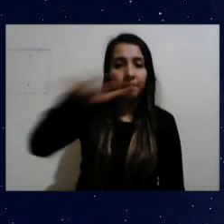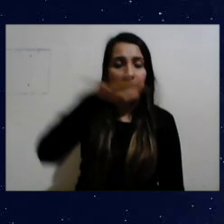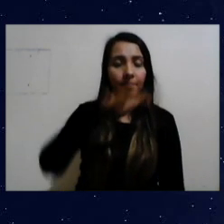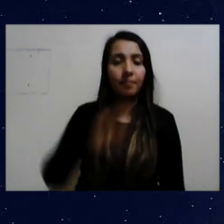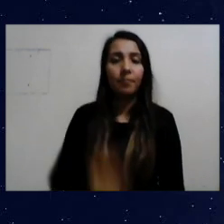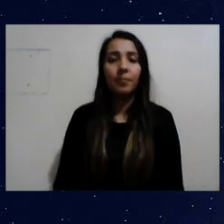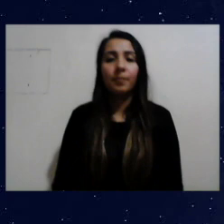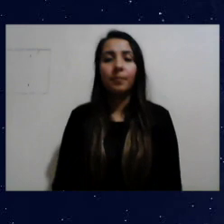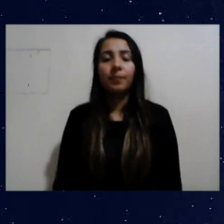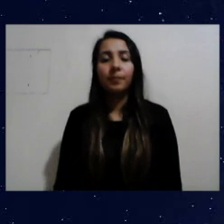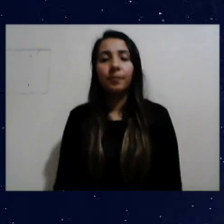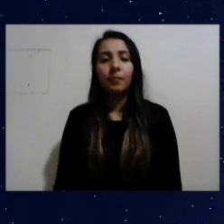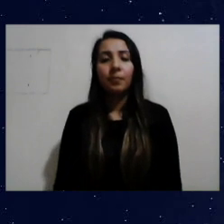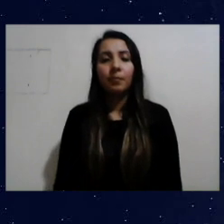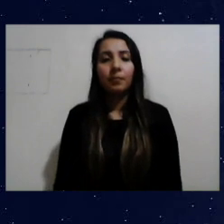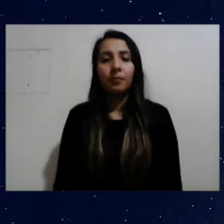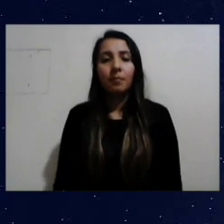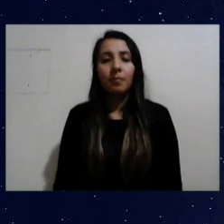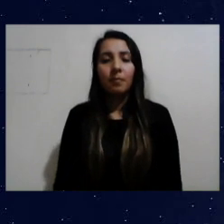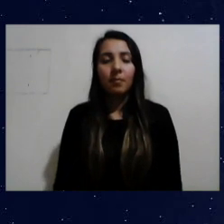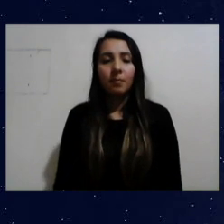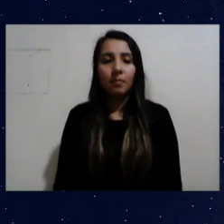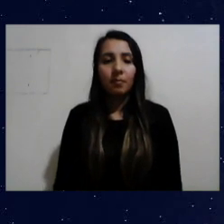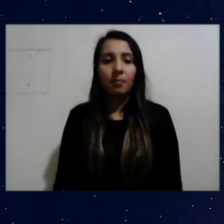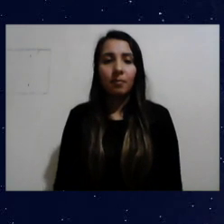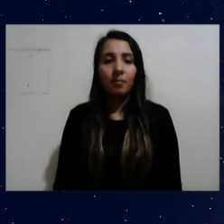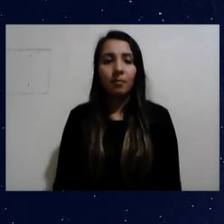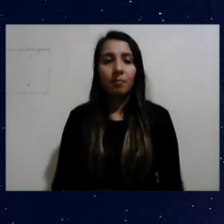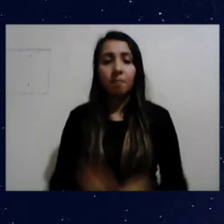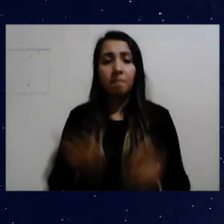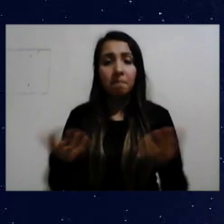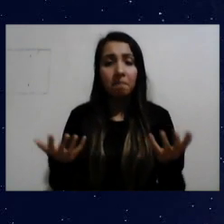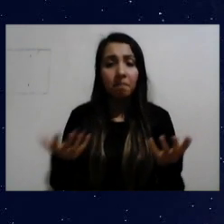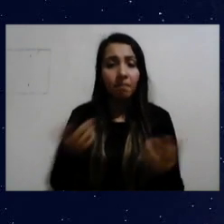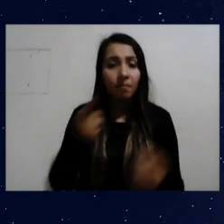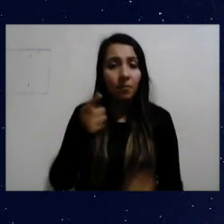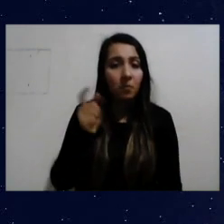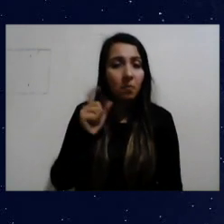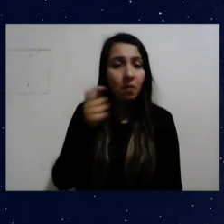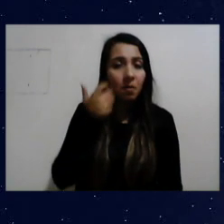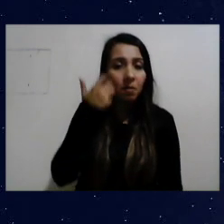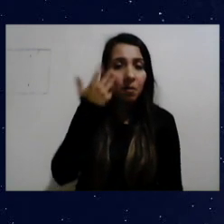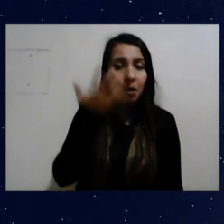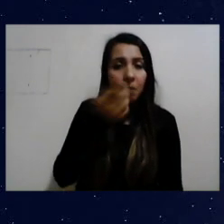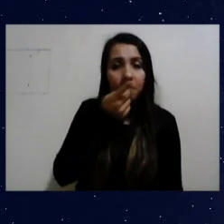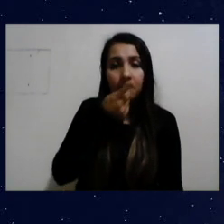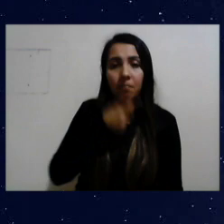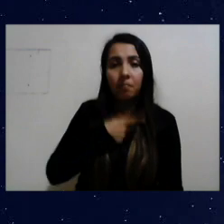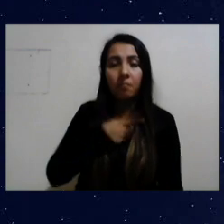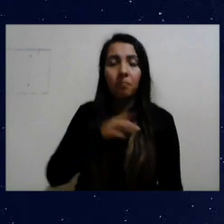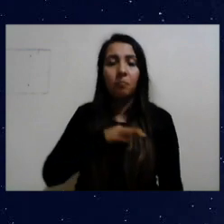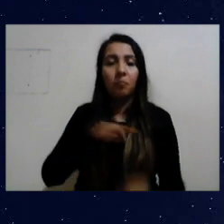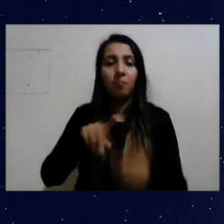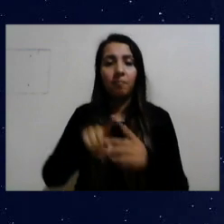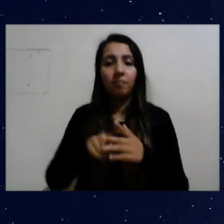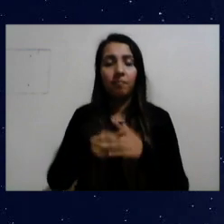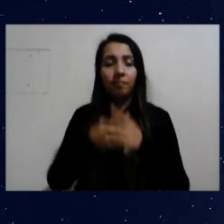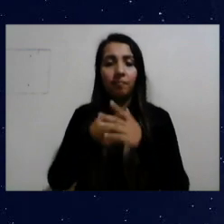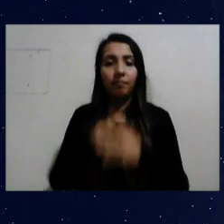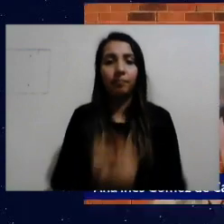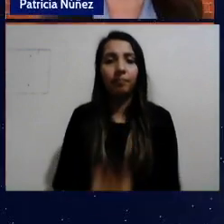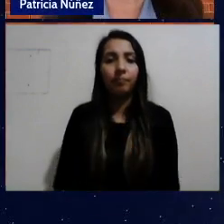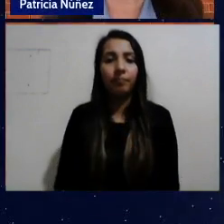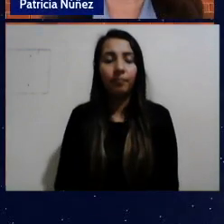hoy. Entonces, si queréis, cuando queráis, me decís, empezamos.